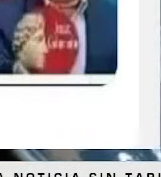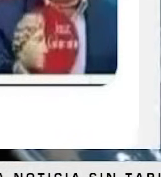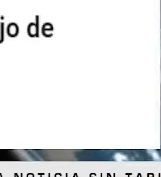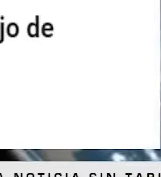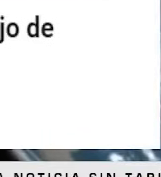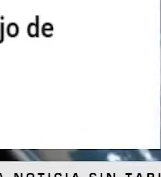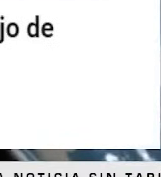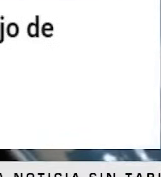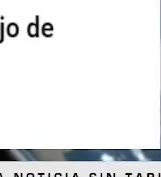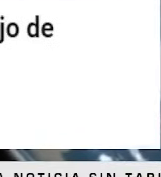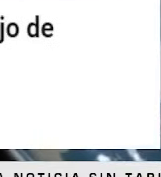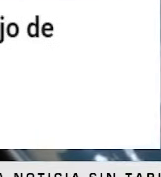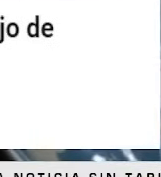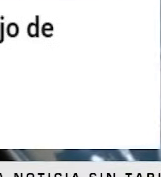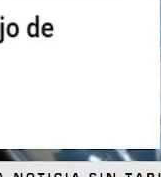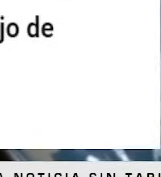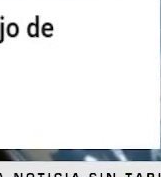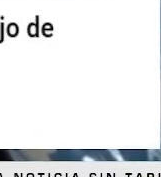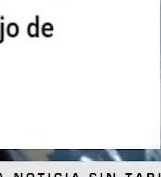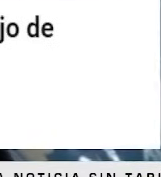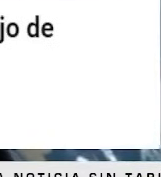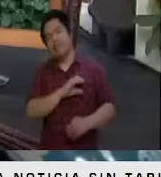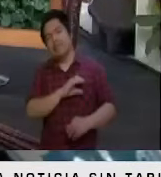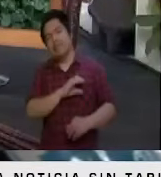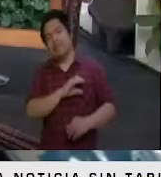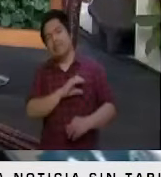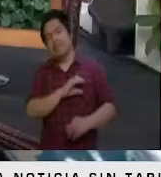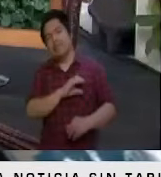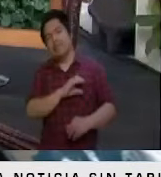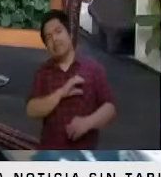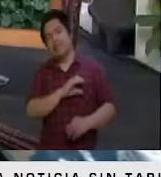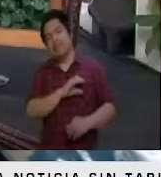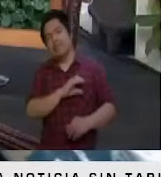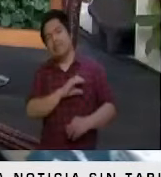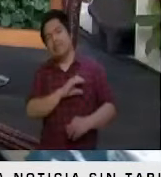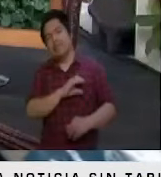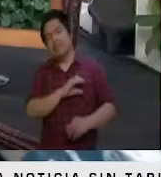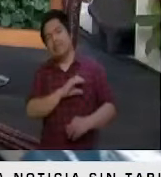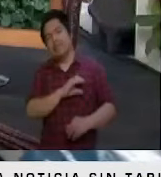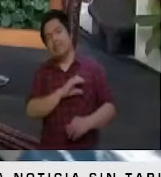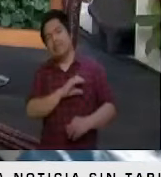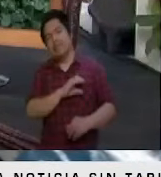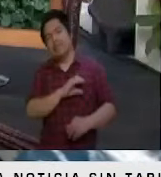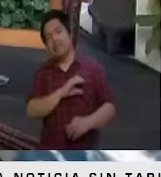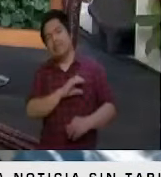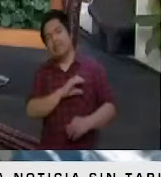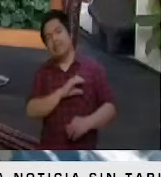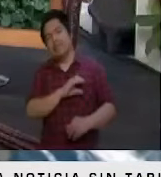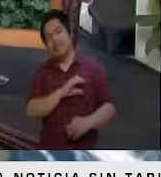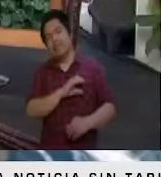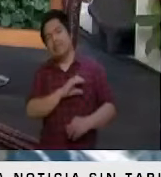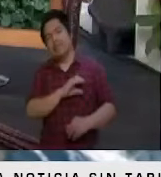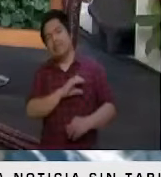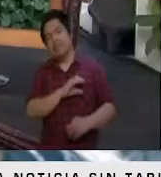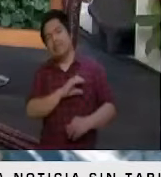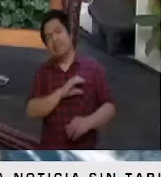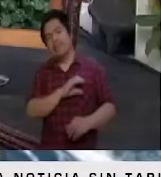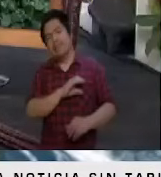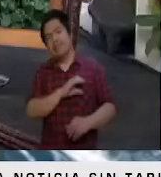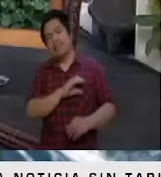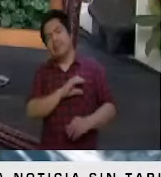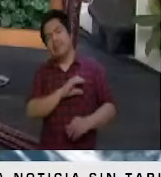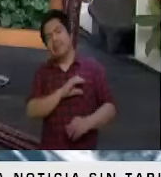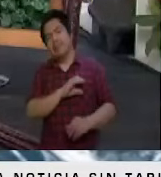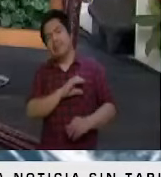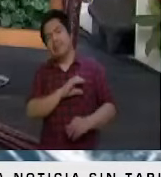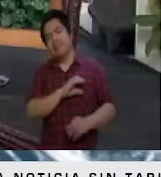dedica a lastimar. Porque ante todo están de por medio de sus intereses. Vamos de lleno, donde Cayo de